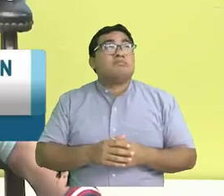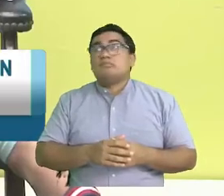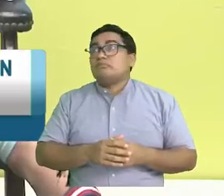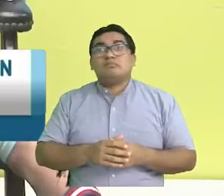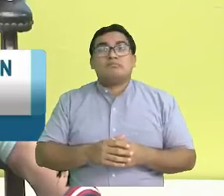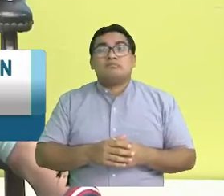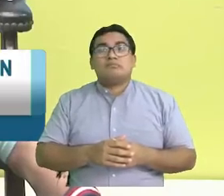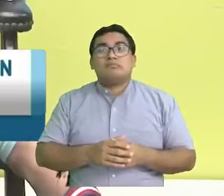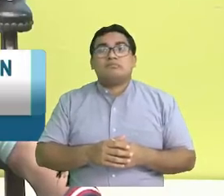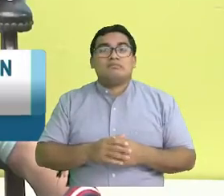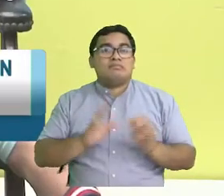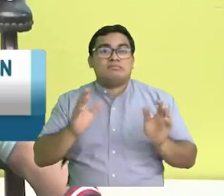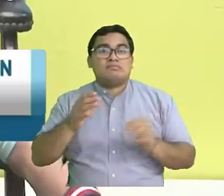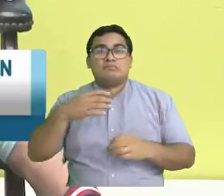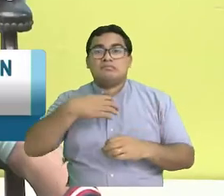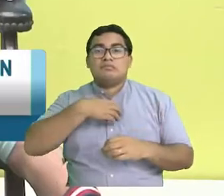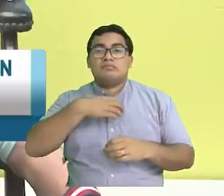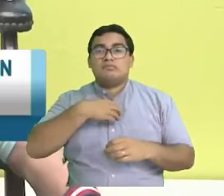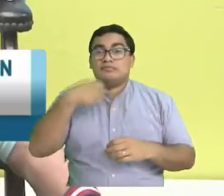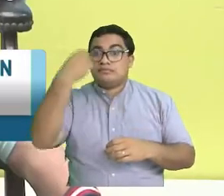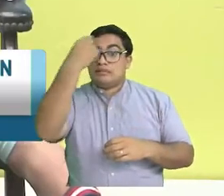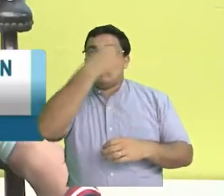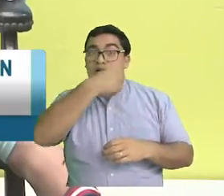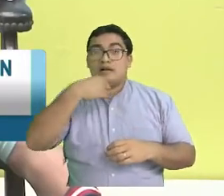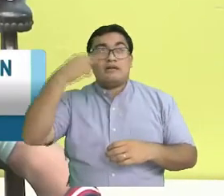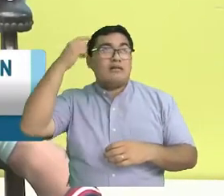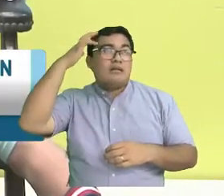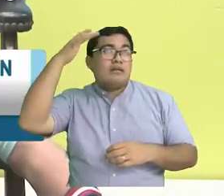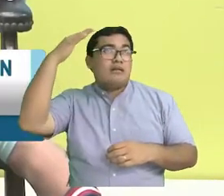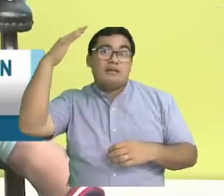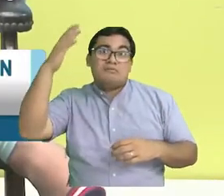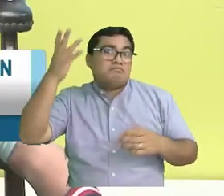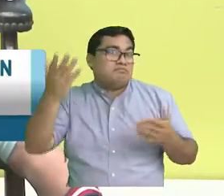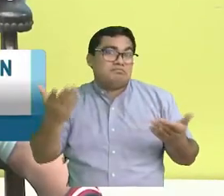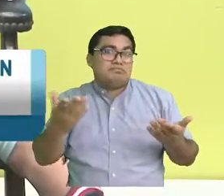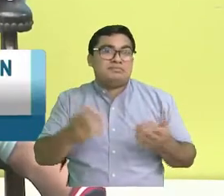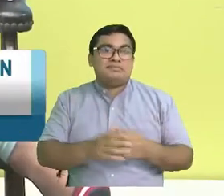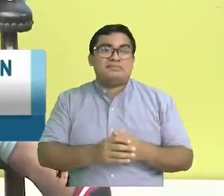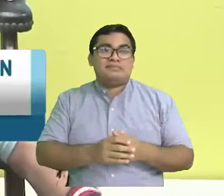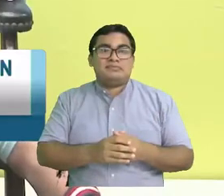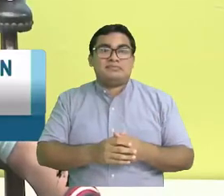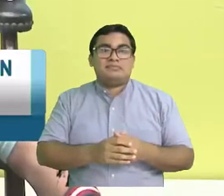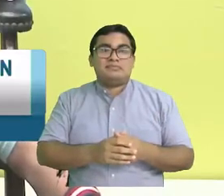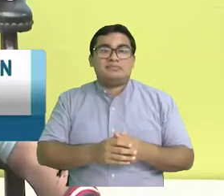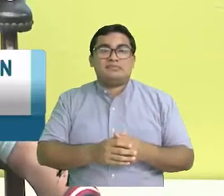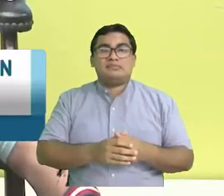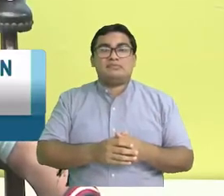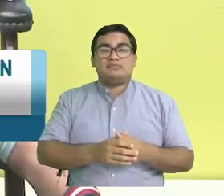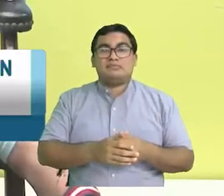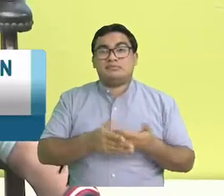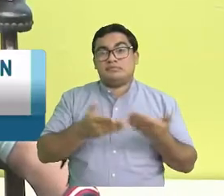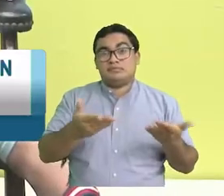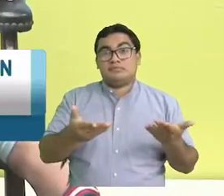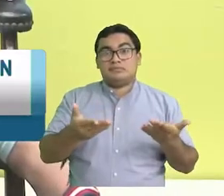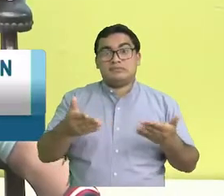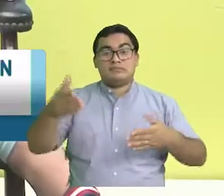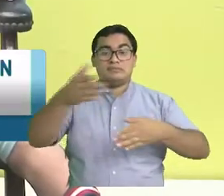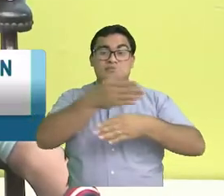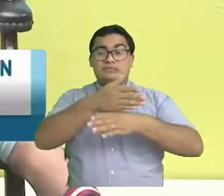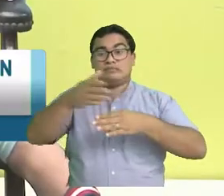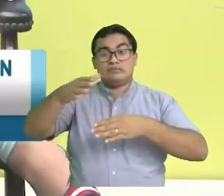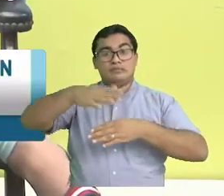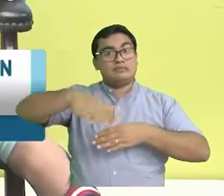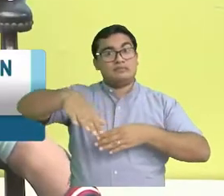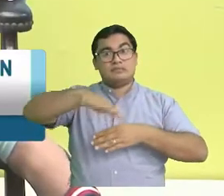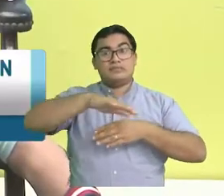contigo, está afásico. Su cara está, su pensamiento está en otro lado. ¿Ya? Está en la nube. Está en las nubes. Y el escenario completamente